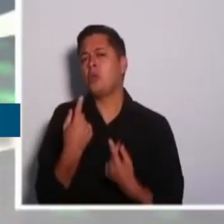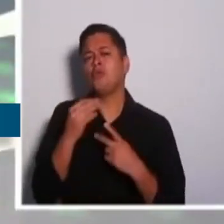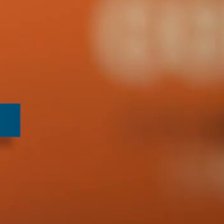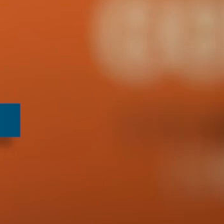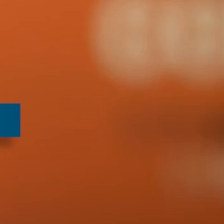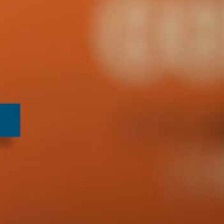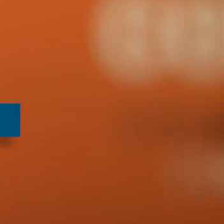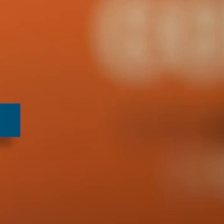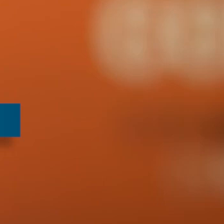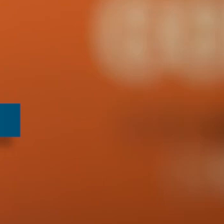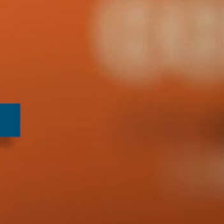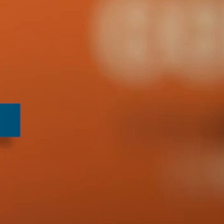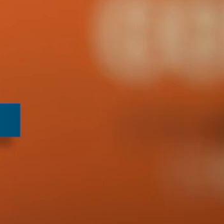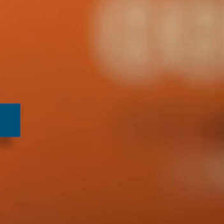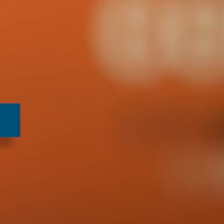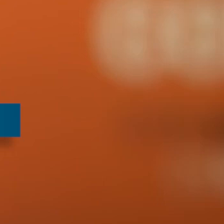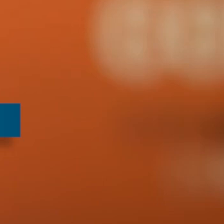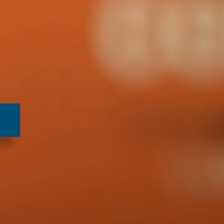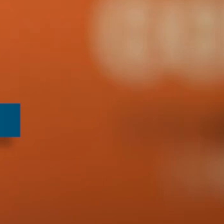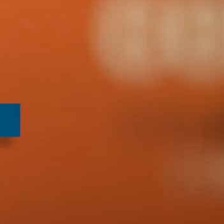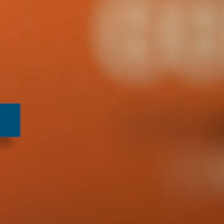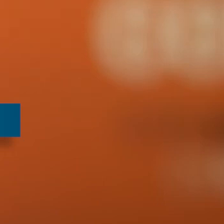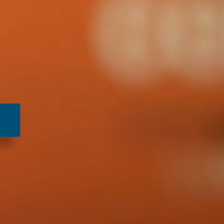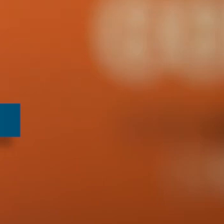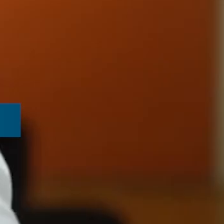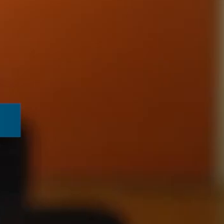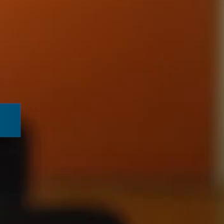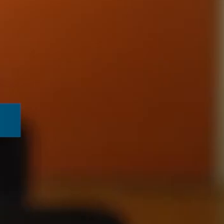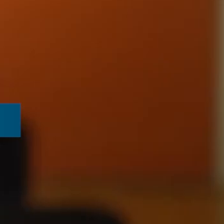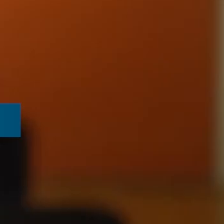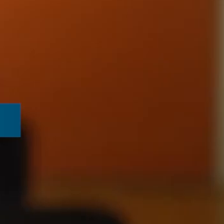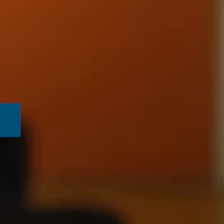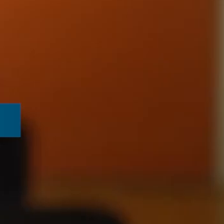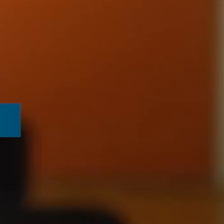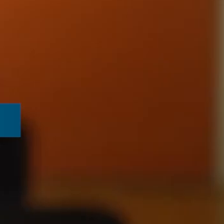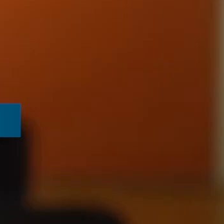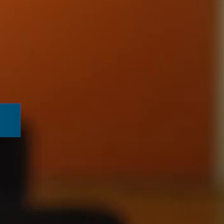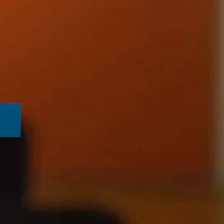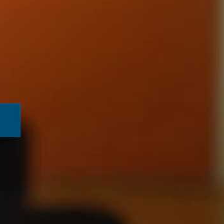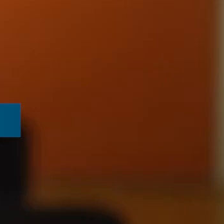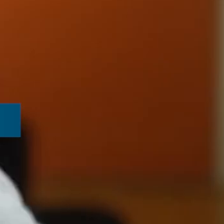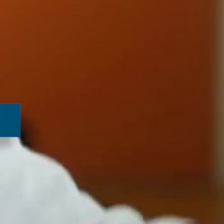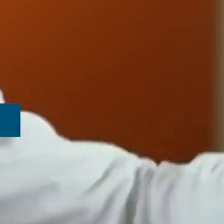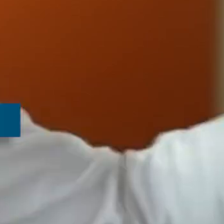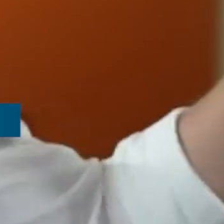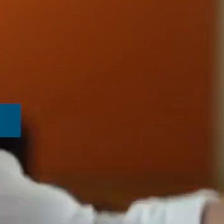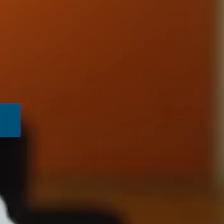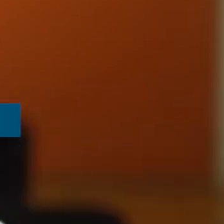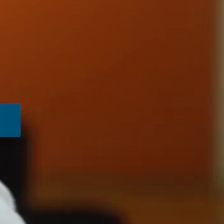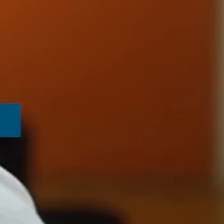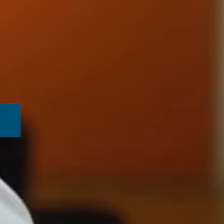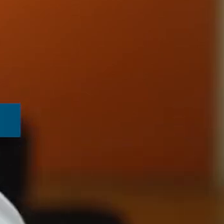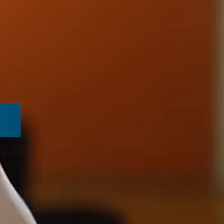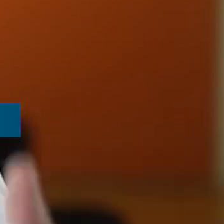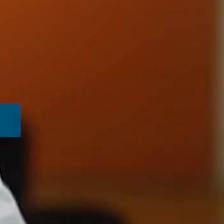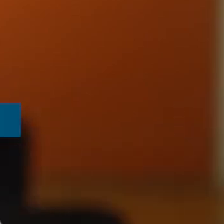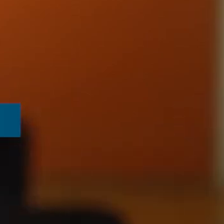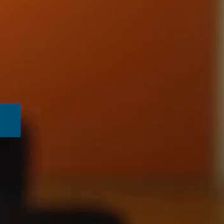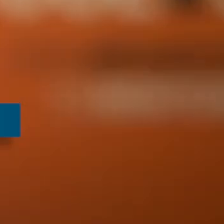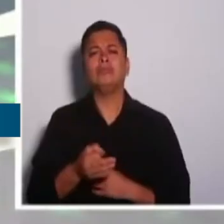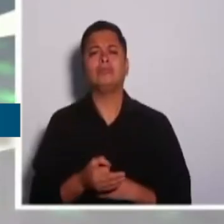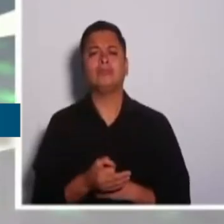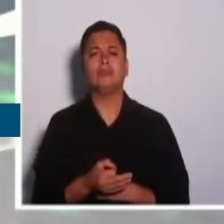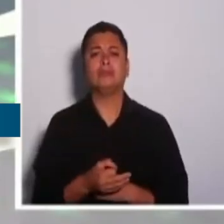generación Asimismo el mandatario municipal señaló que las bases han sido sentadas para que las siguientes administraciones no tengan